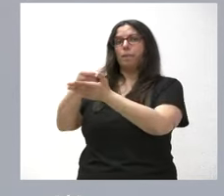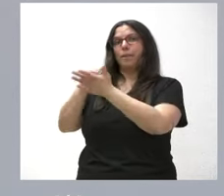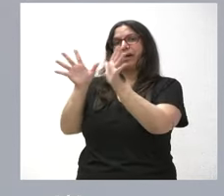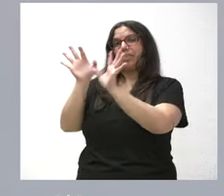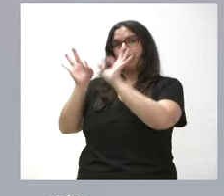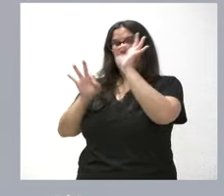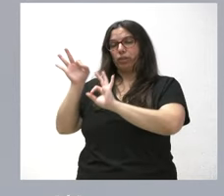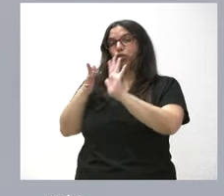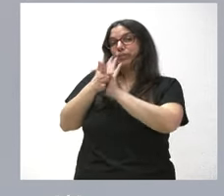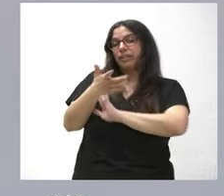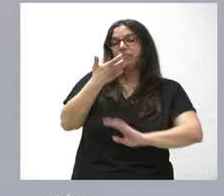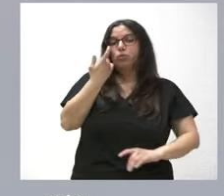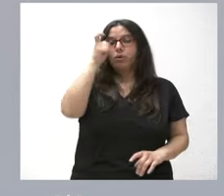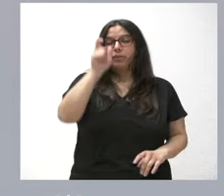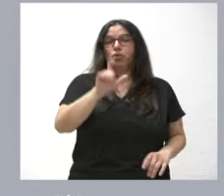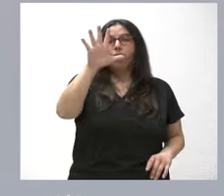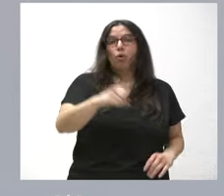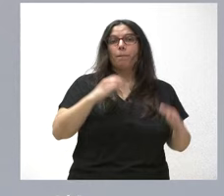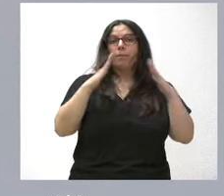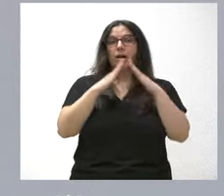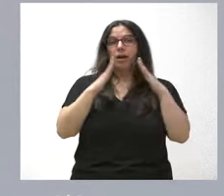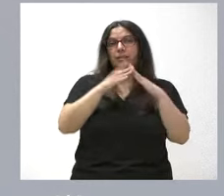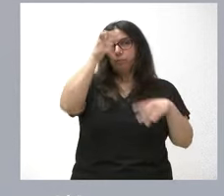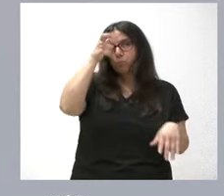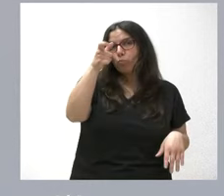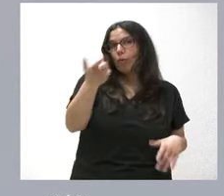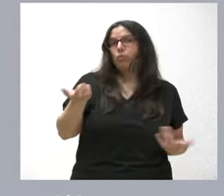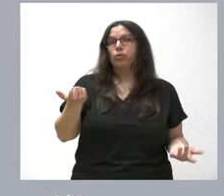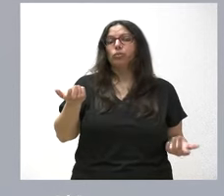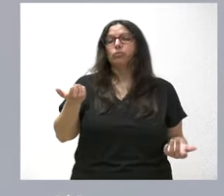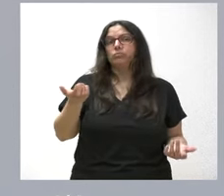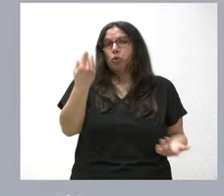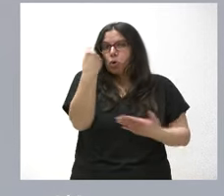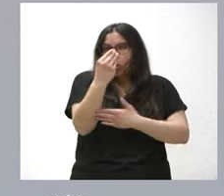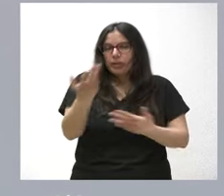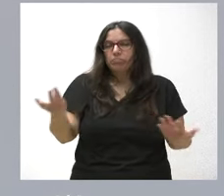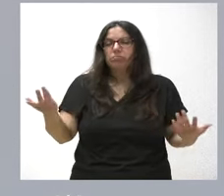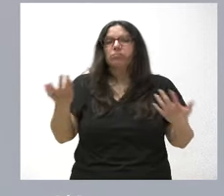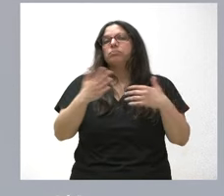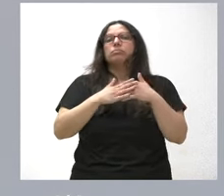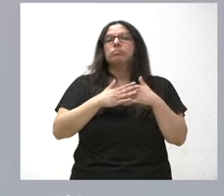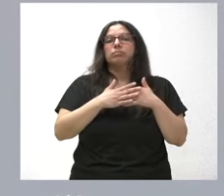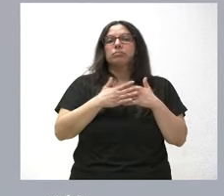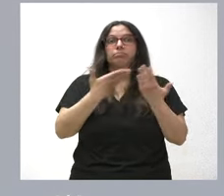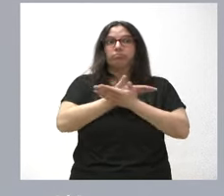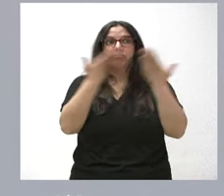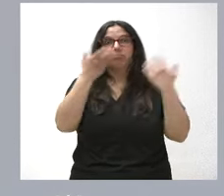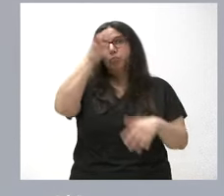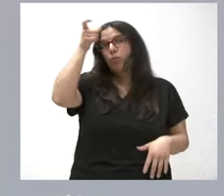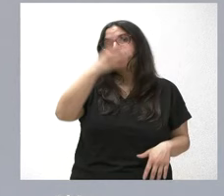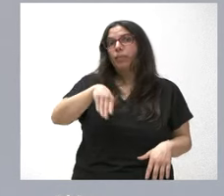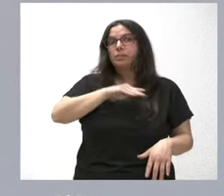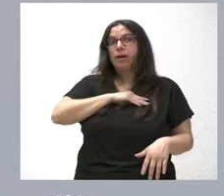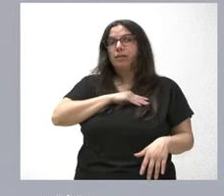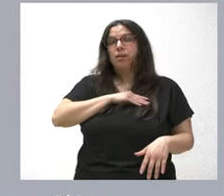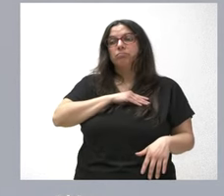persona que adquiere una vivienda en el mundo rural, un joven, en cualquier municipio de España, distinto de